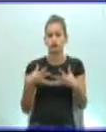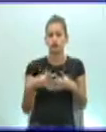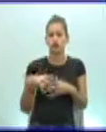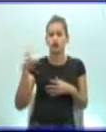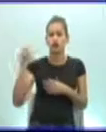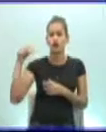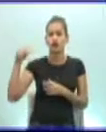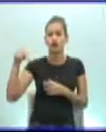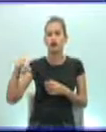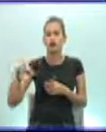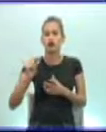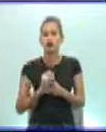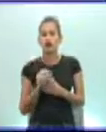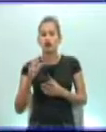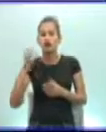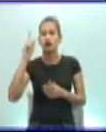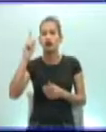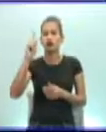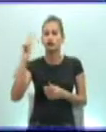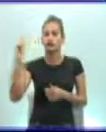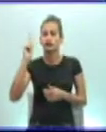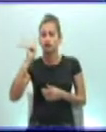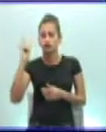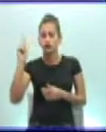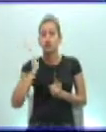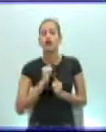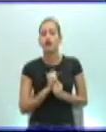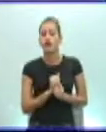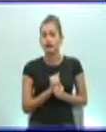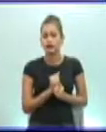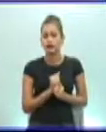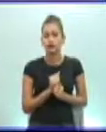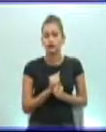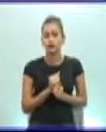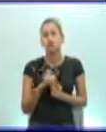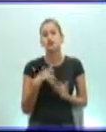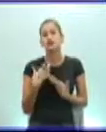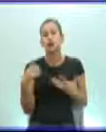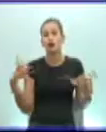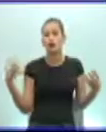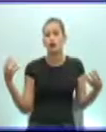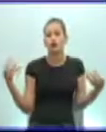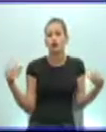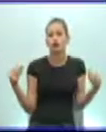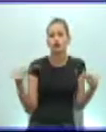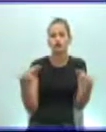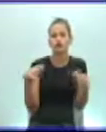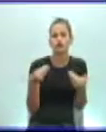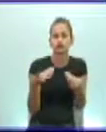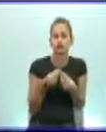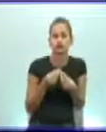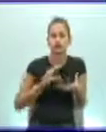inclusión, ahí lo pueden ver. Son subconjuntos los racionales y los irracionales de los números reales.